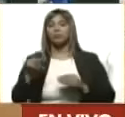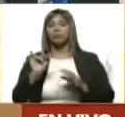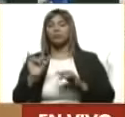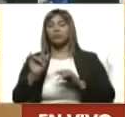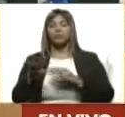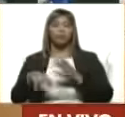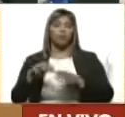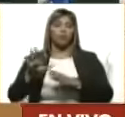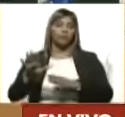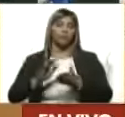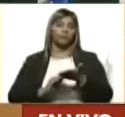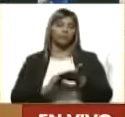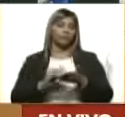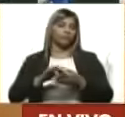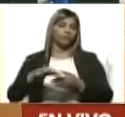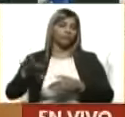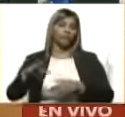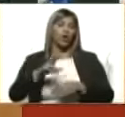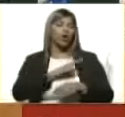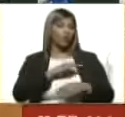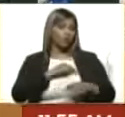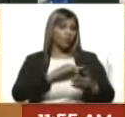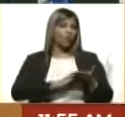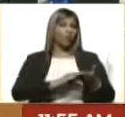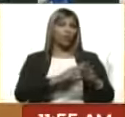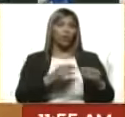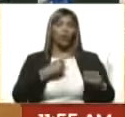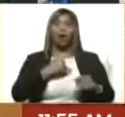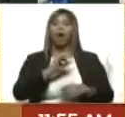rollo. Nosotros sí los tenemos,